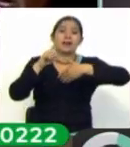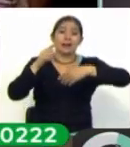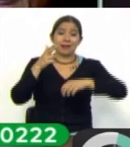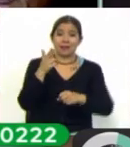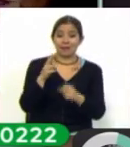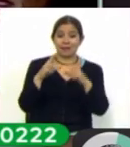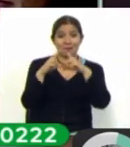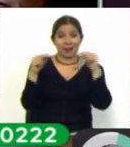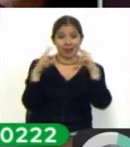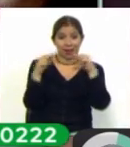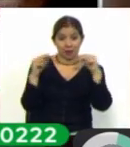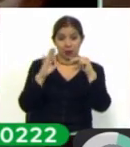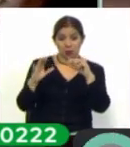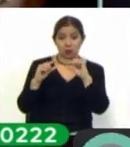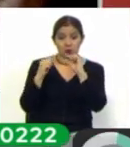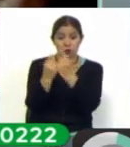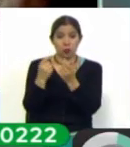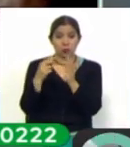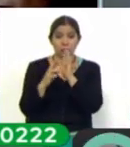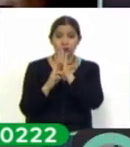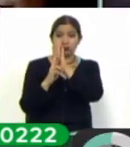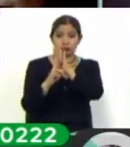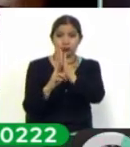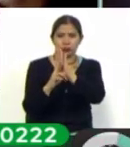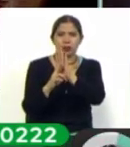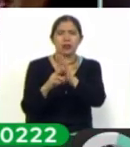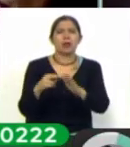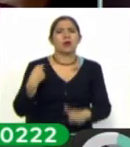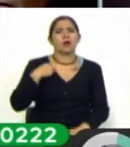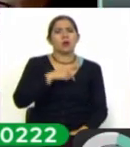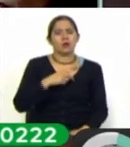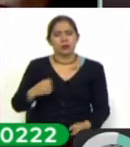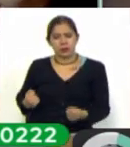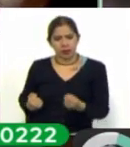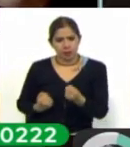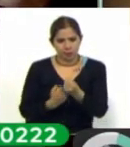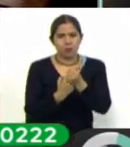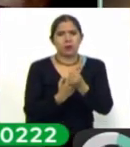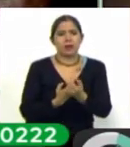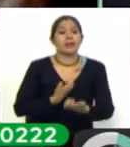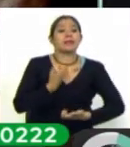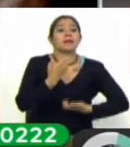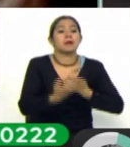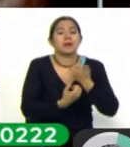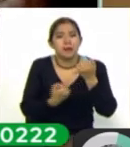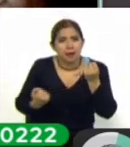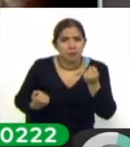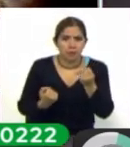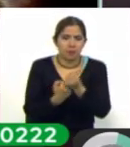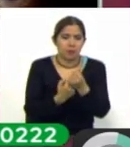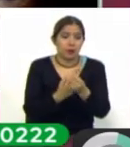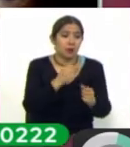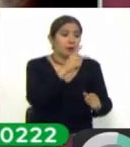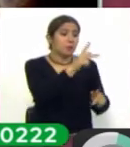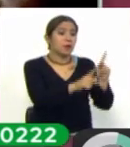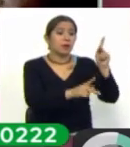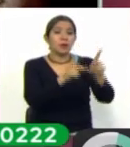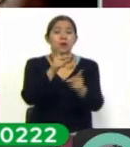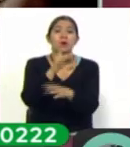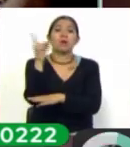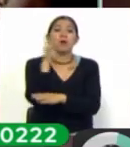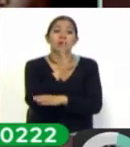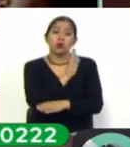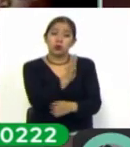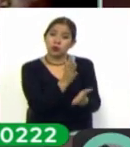Nicaragua expresa su respaldo al derecho soberano del pueblo boliviano de